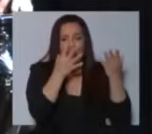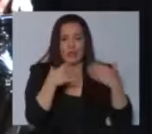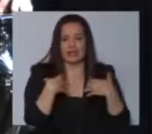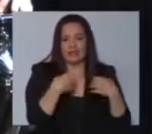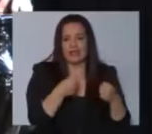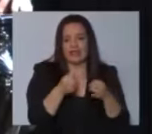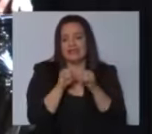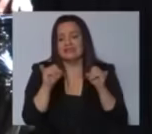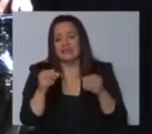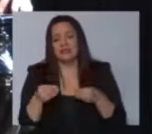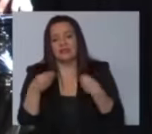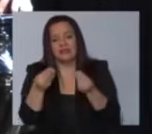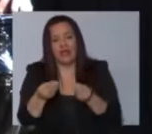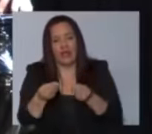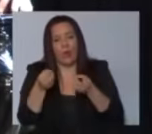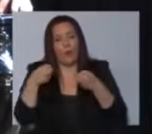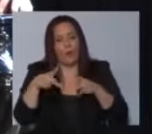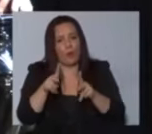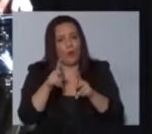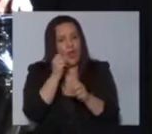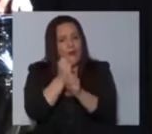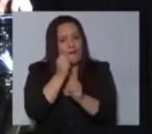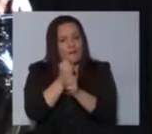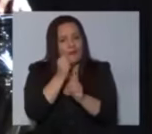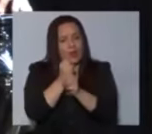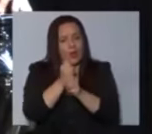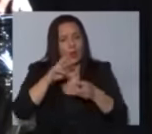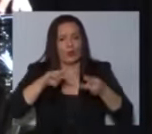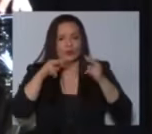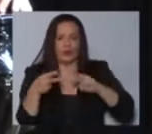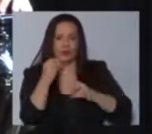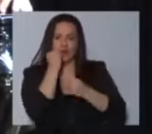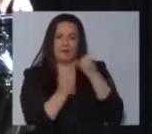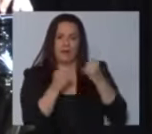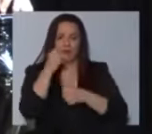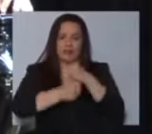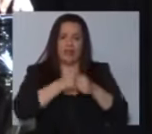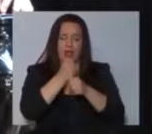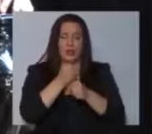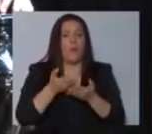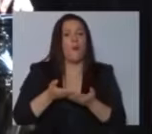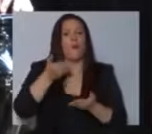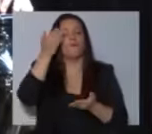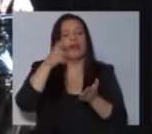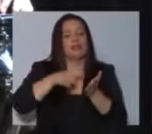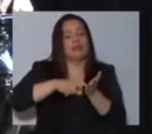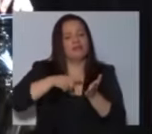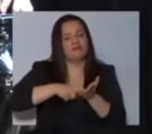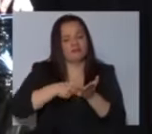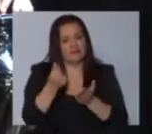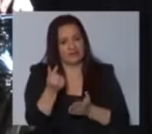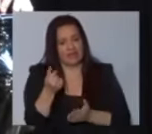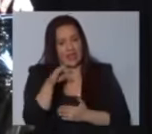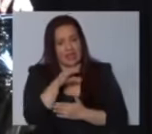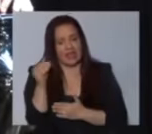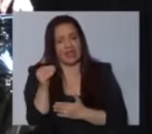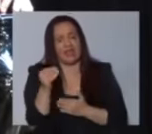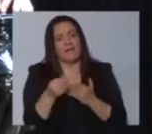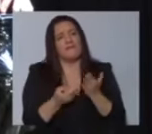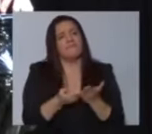empleos. Todo lo contrario, terminamos el año con un mayor déficit fiscal y con una mayor destrucción de